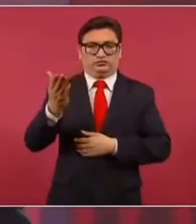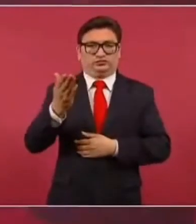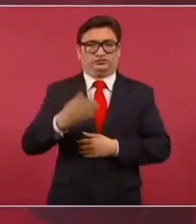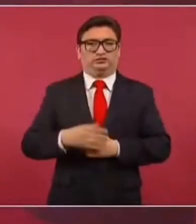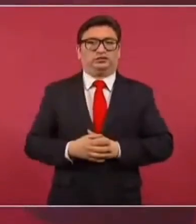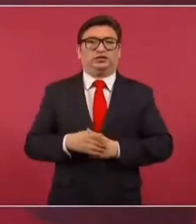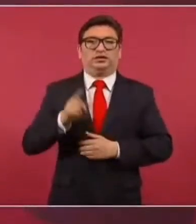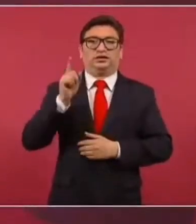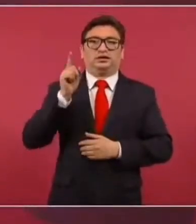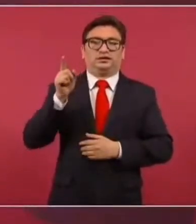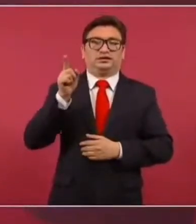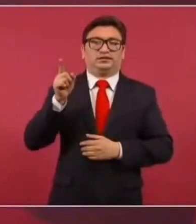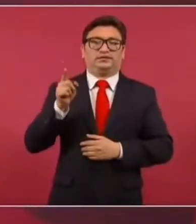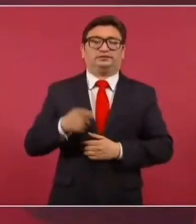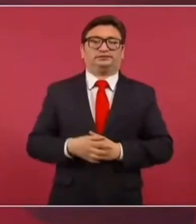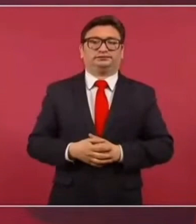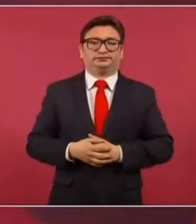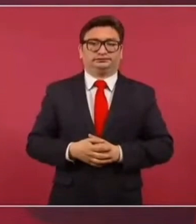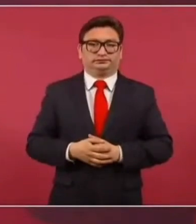a